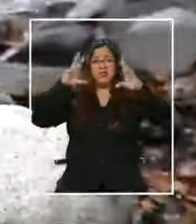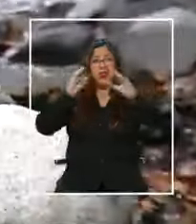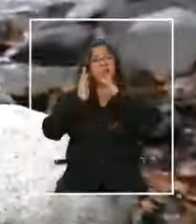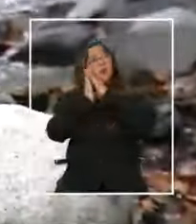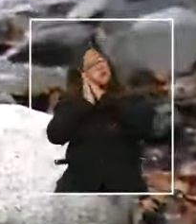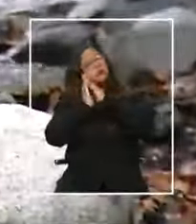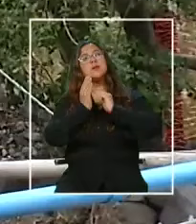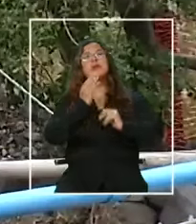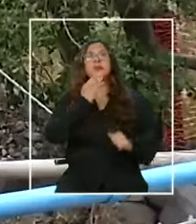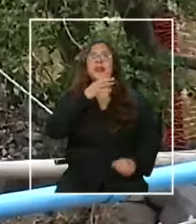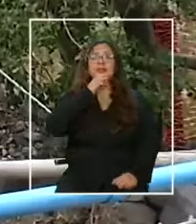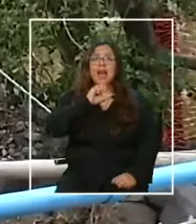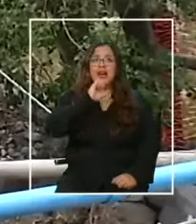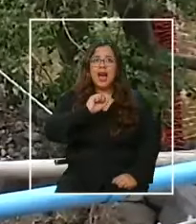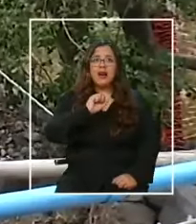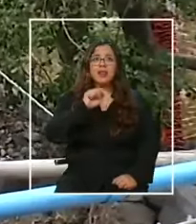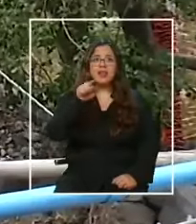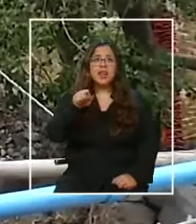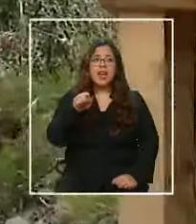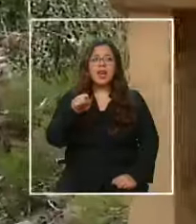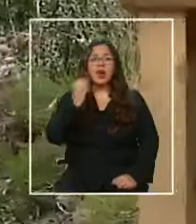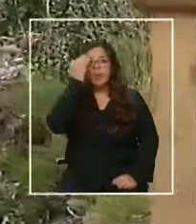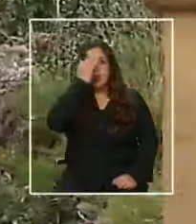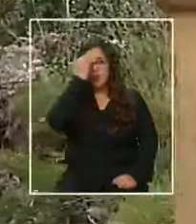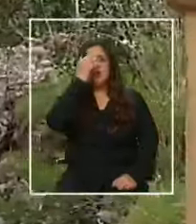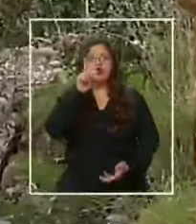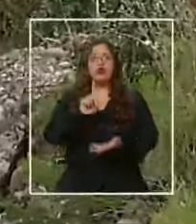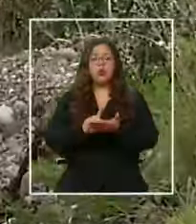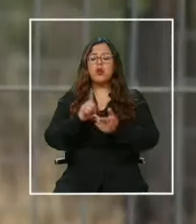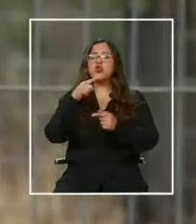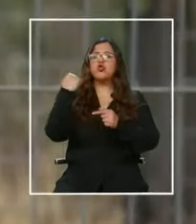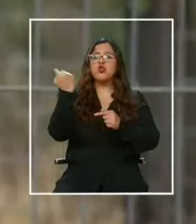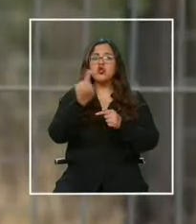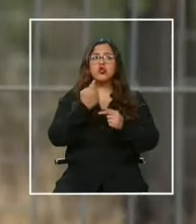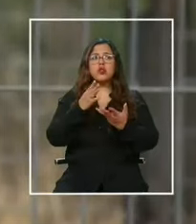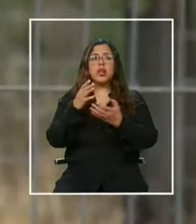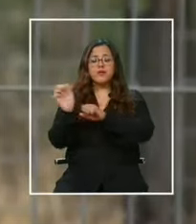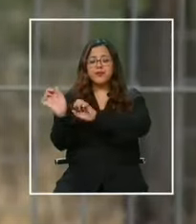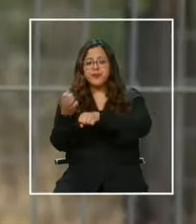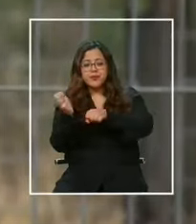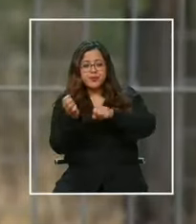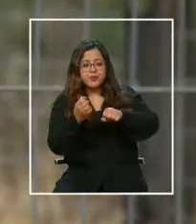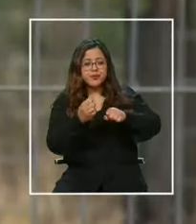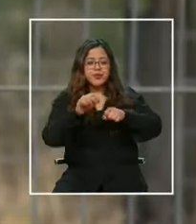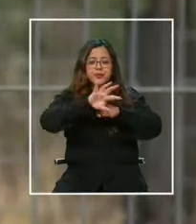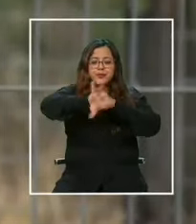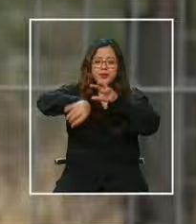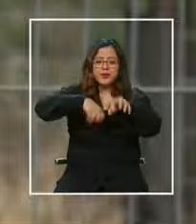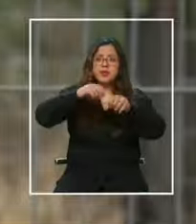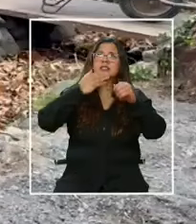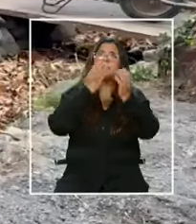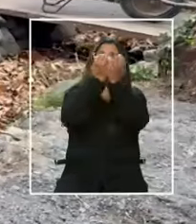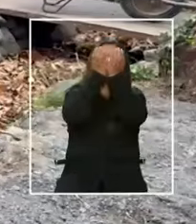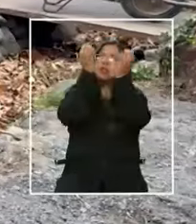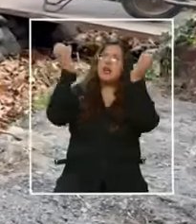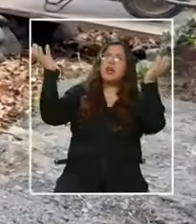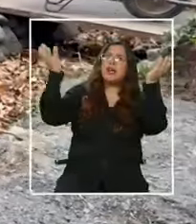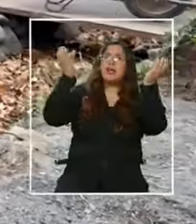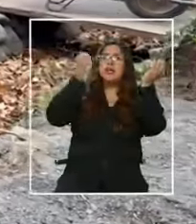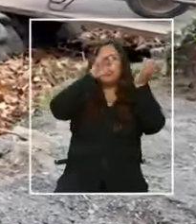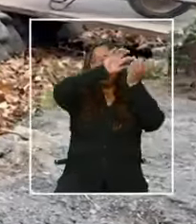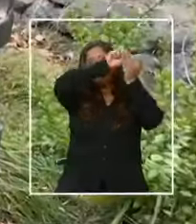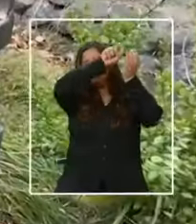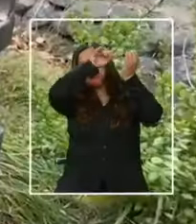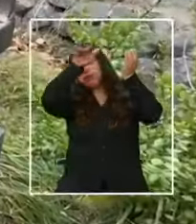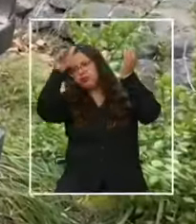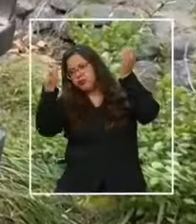Las Cabras es el foco de preocupación de la comunidad. Nosotros como vecinos hemos estado limpiando algunos canales, limpiando nuestras canaletas, ¿cierto? Las caídas de agua,